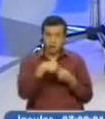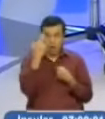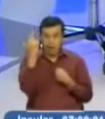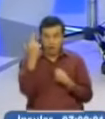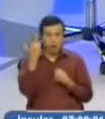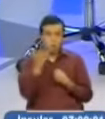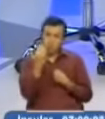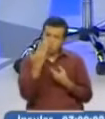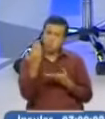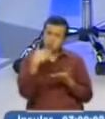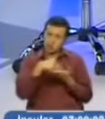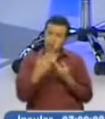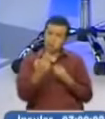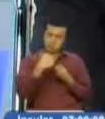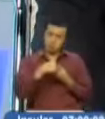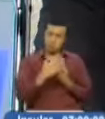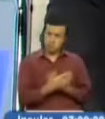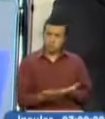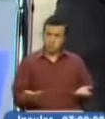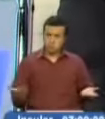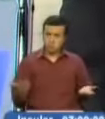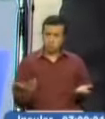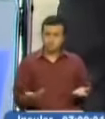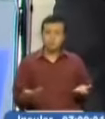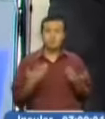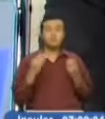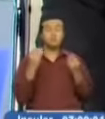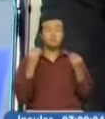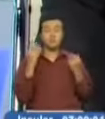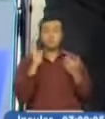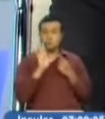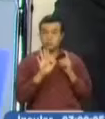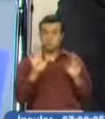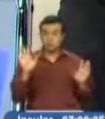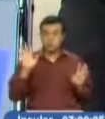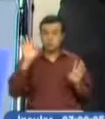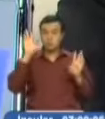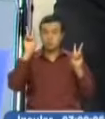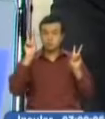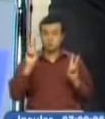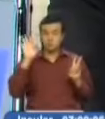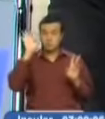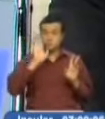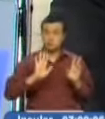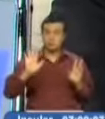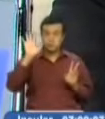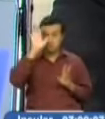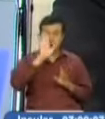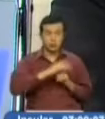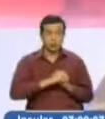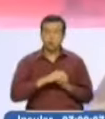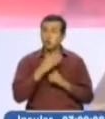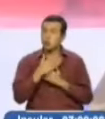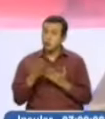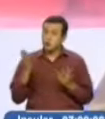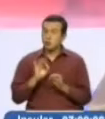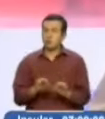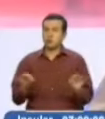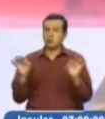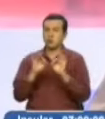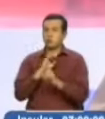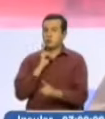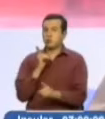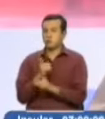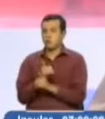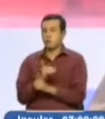ser fundamental y eso se puede ampliar a otros actores políticos, sobre todo de territorio. A mí eso me parece fundamental. Es